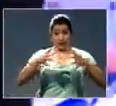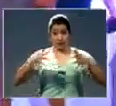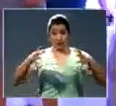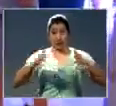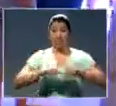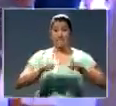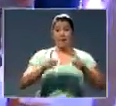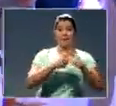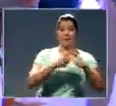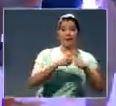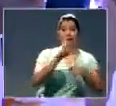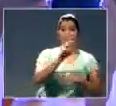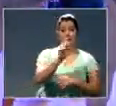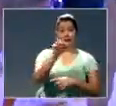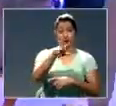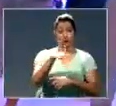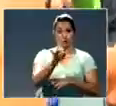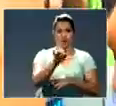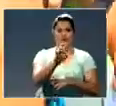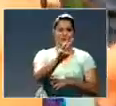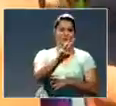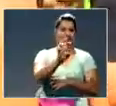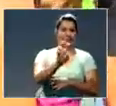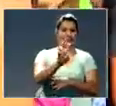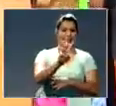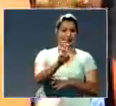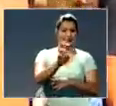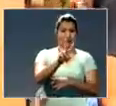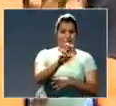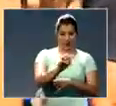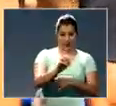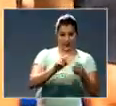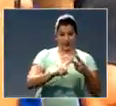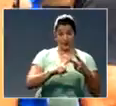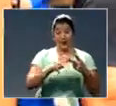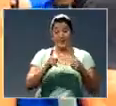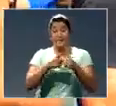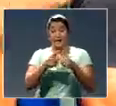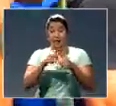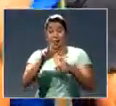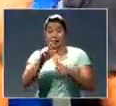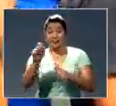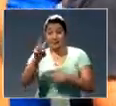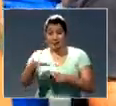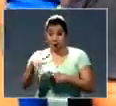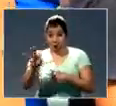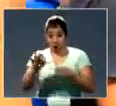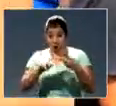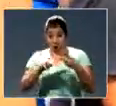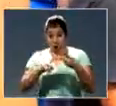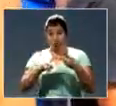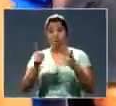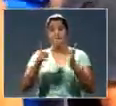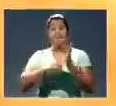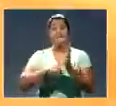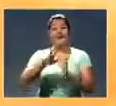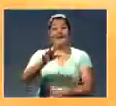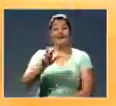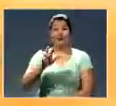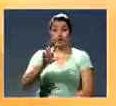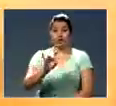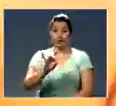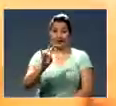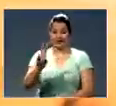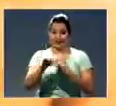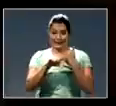habían presentado 620 casos. Solo en los primeros 3 meses del 2019 el OIJ acumuló